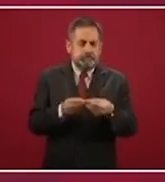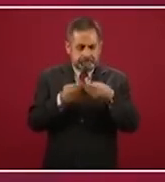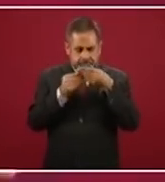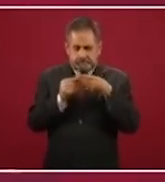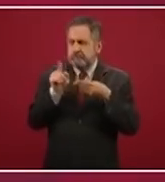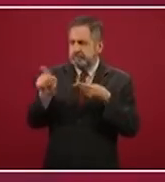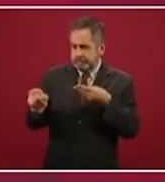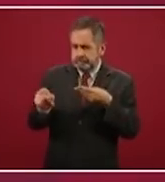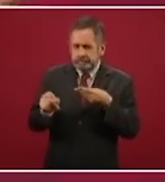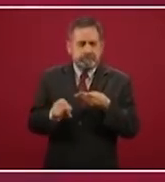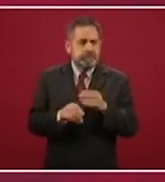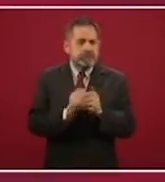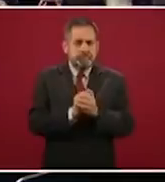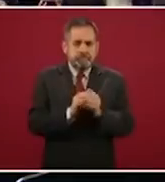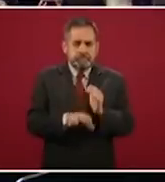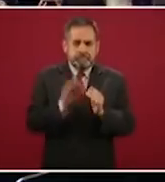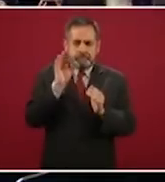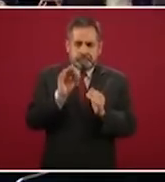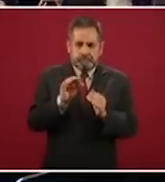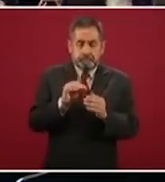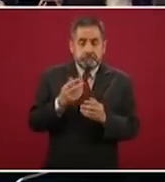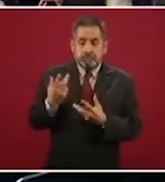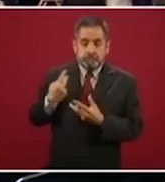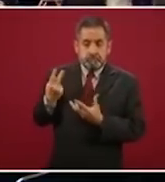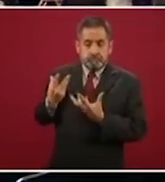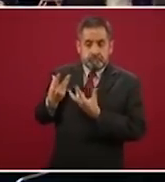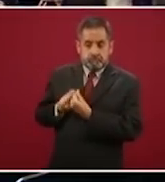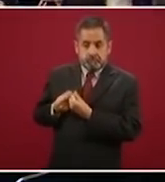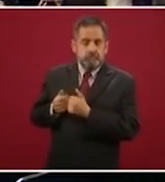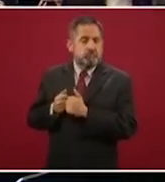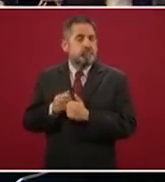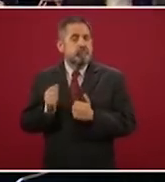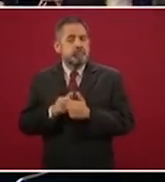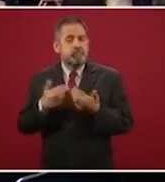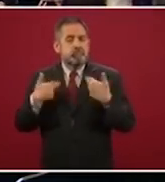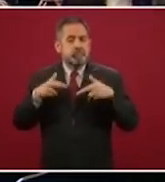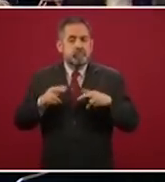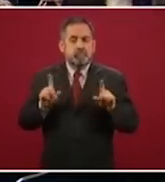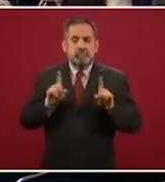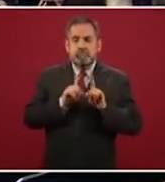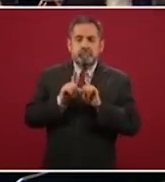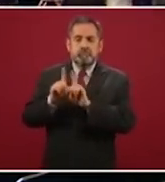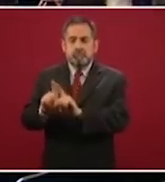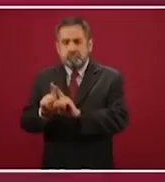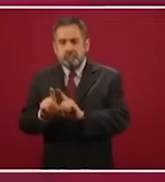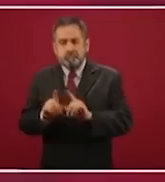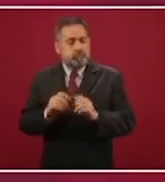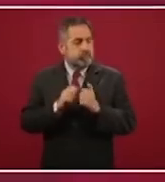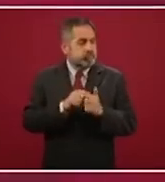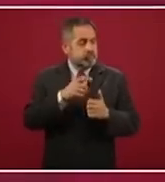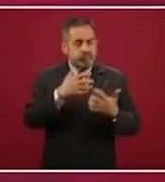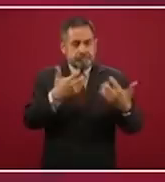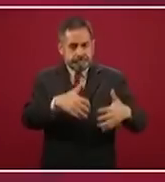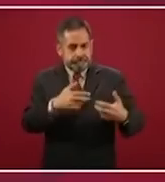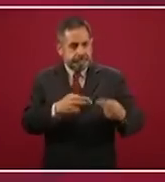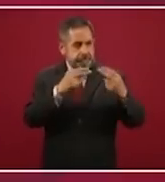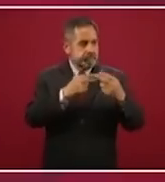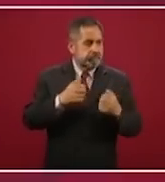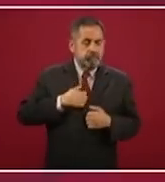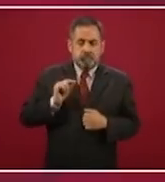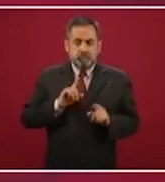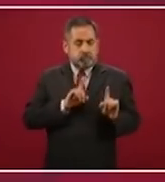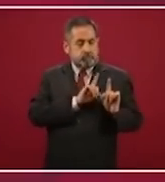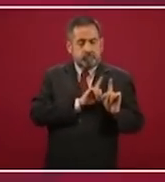y vamos a ir juntos los representantes de los empresarios y